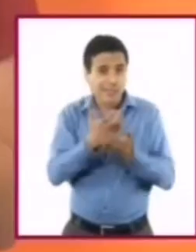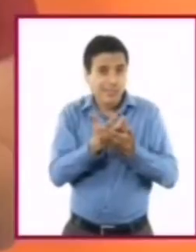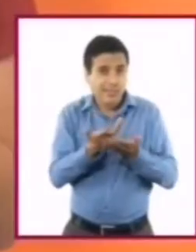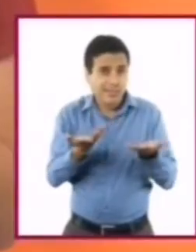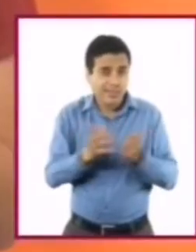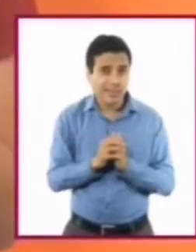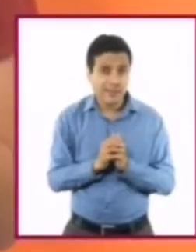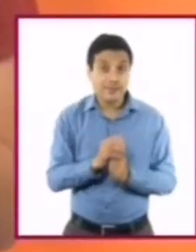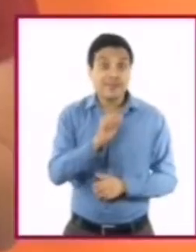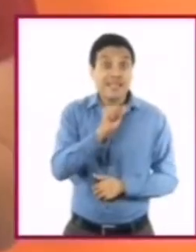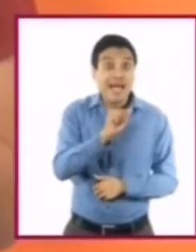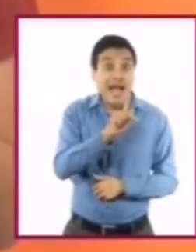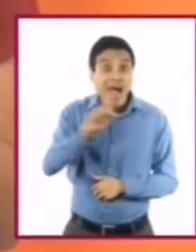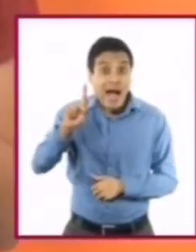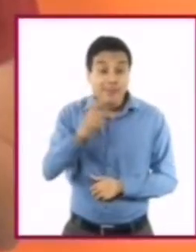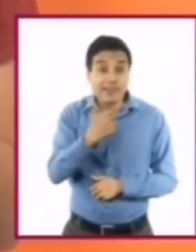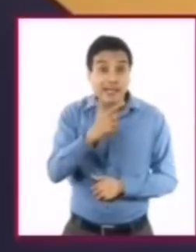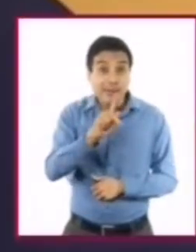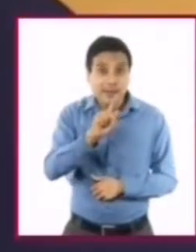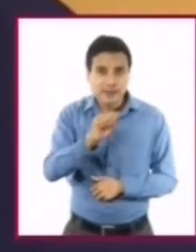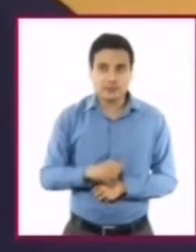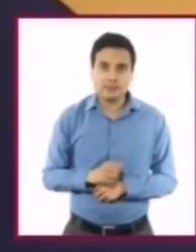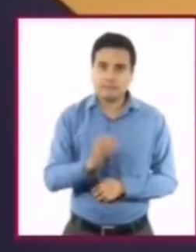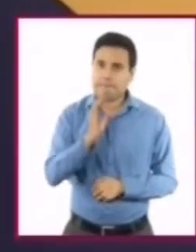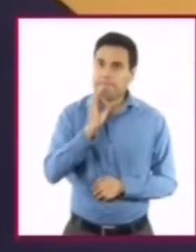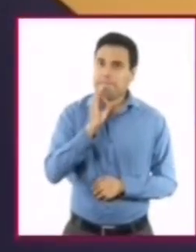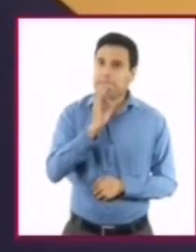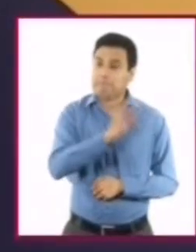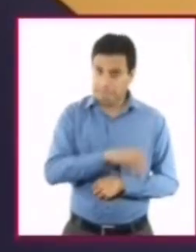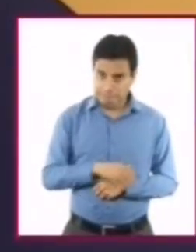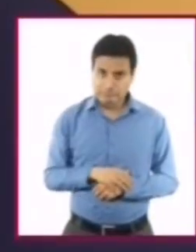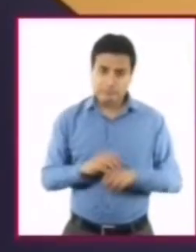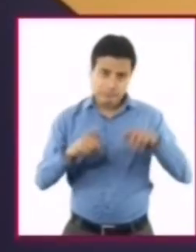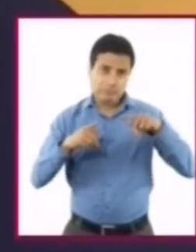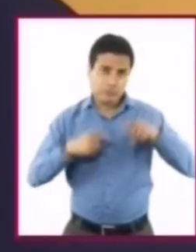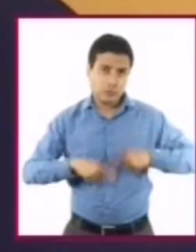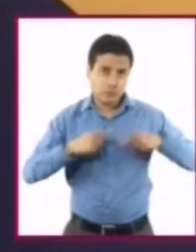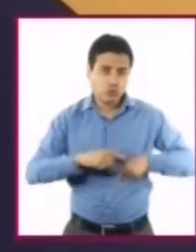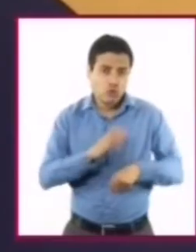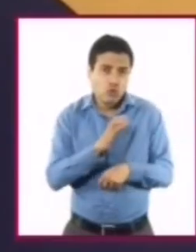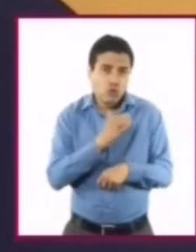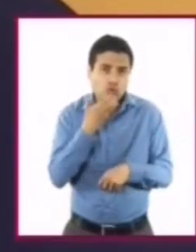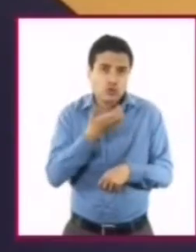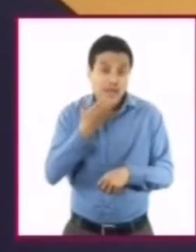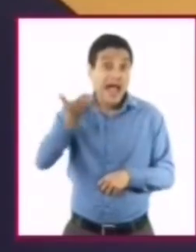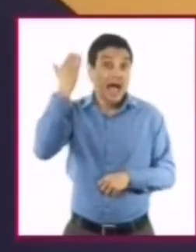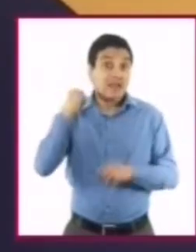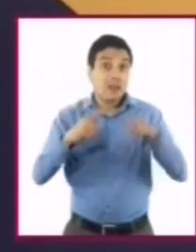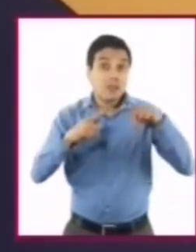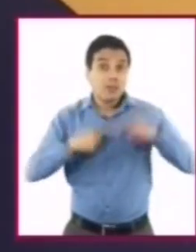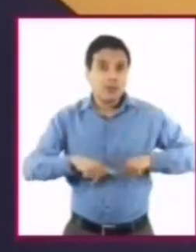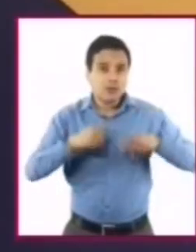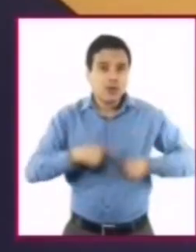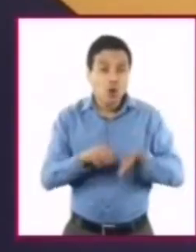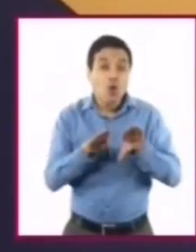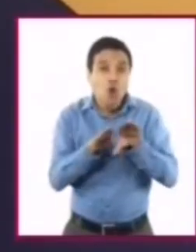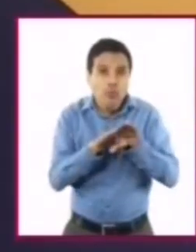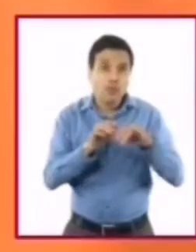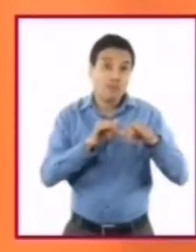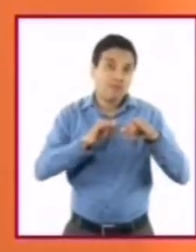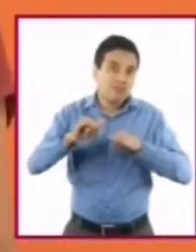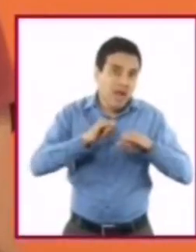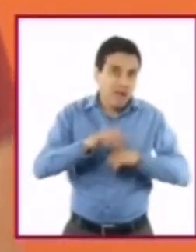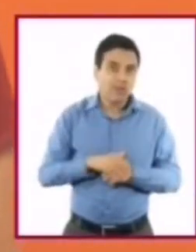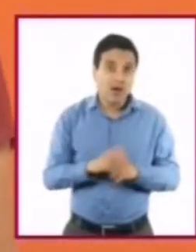utilización de aplicaciones de navegación es un recurso muy utilizado en la actualidad. Anteriormente las personas solo podían revisar mapas o guías